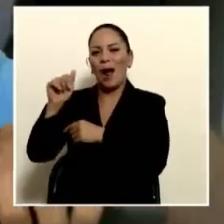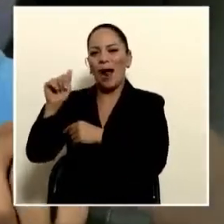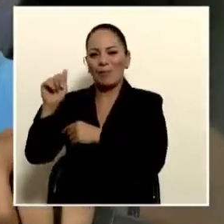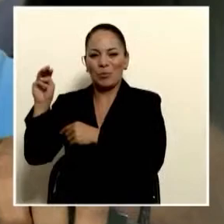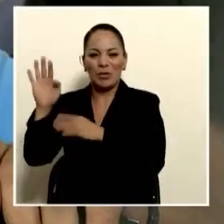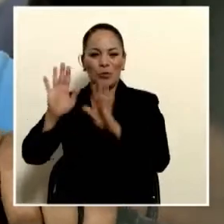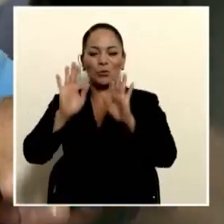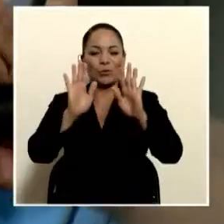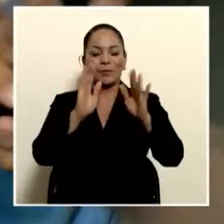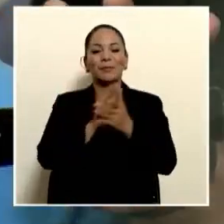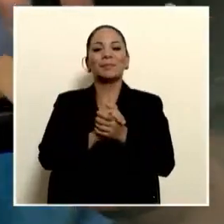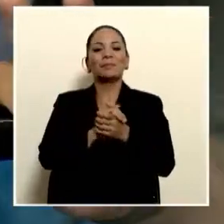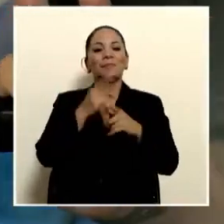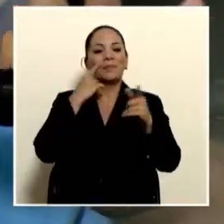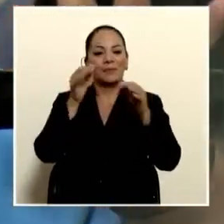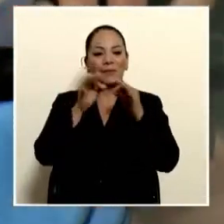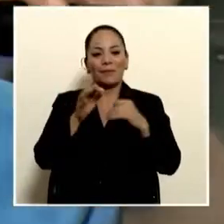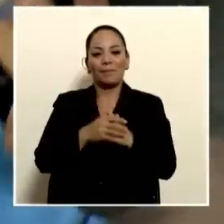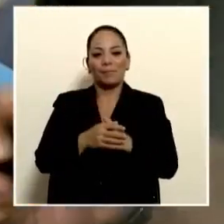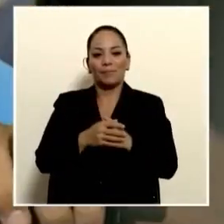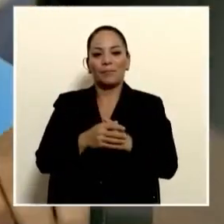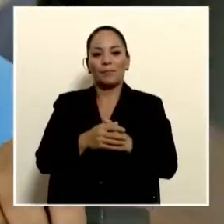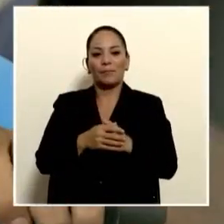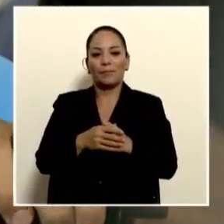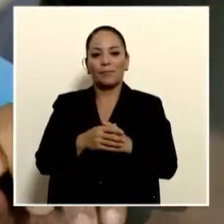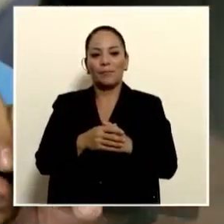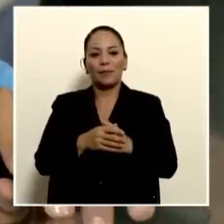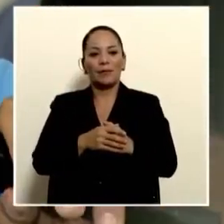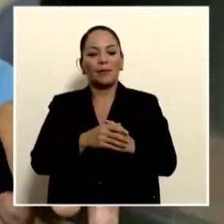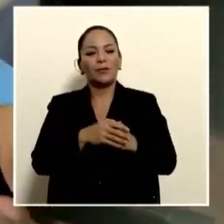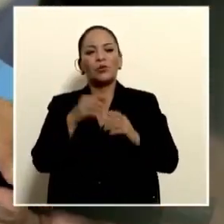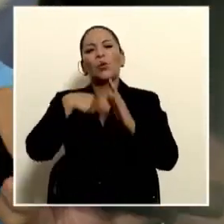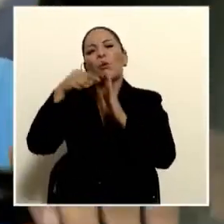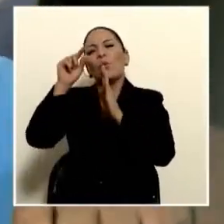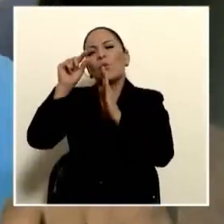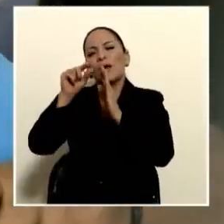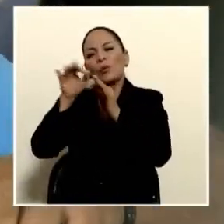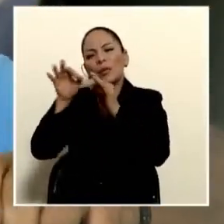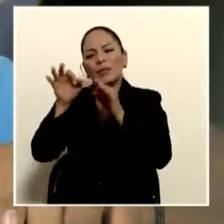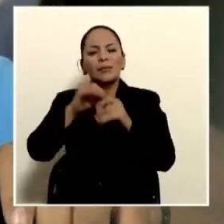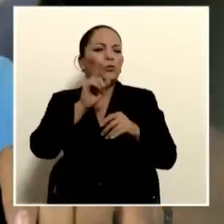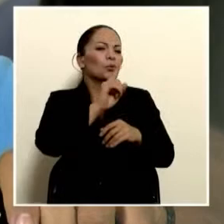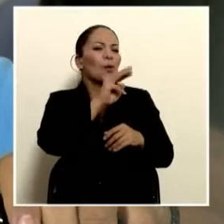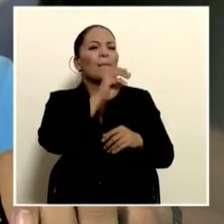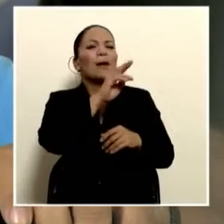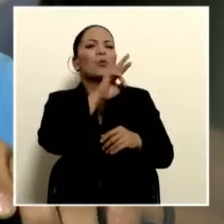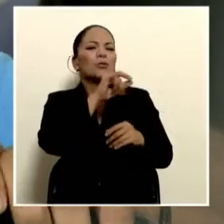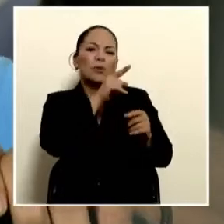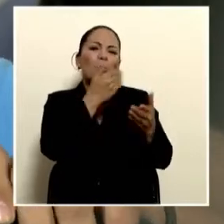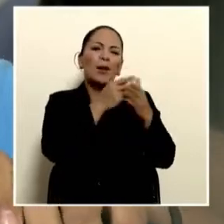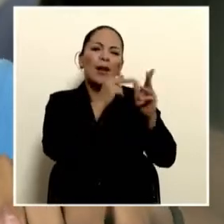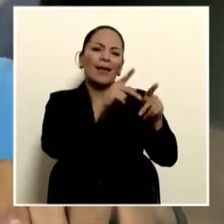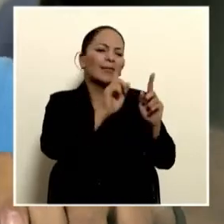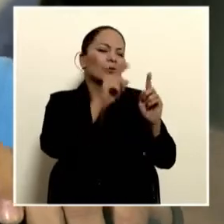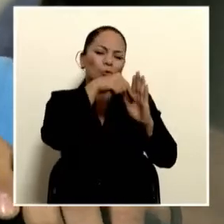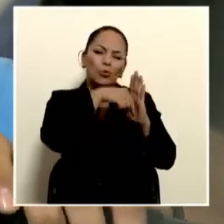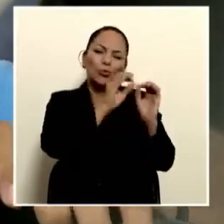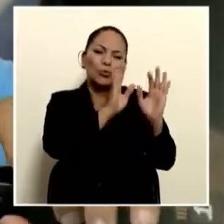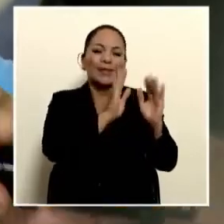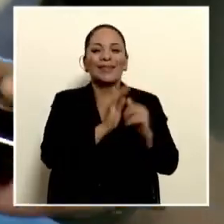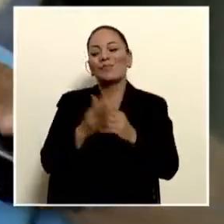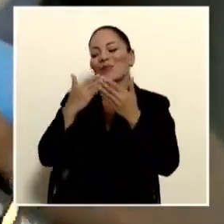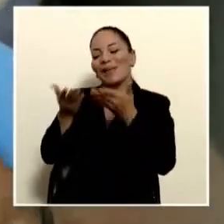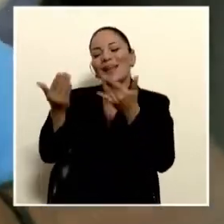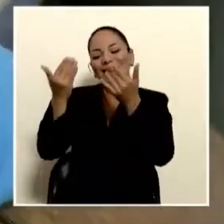Vamos a ver, voy a editorializar un poquito. No. Solo un poquito. Mauricio, usted es muy buena gente. Bueno, dele, a ver.